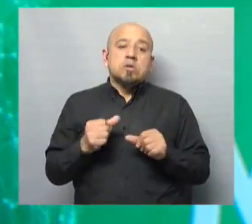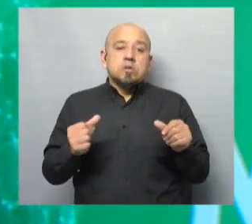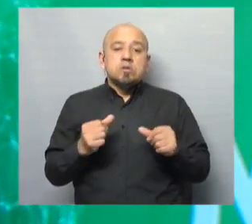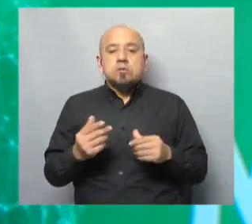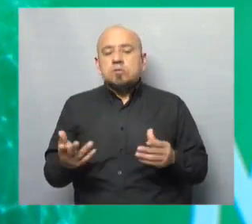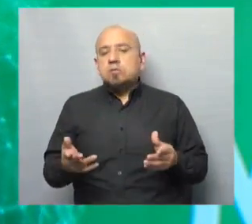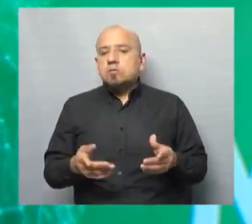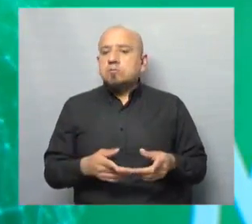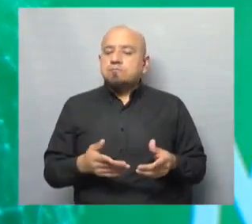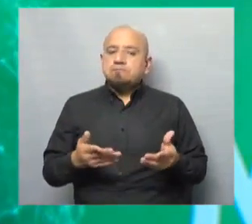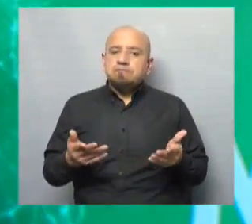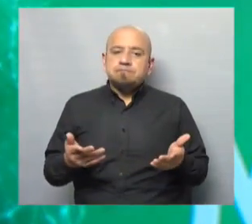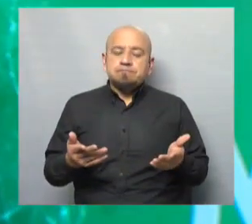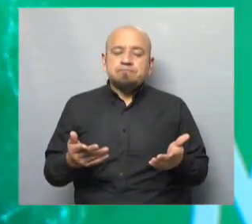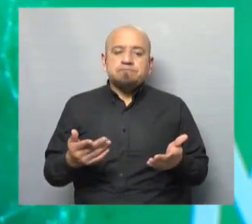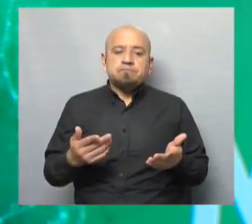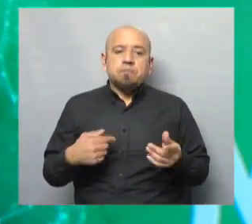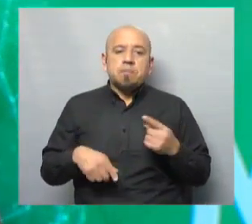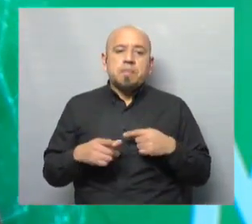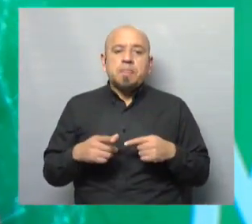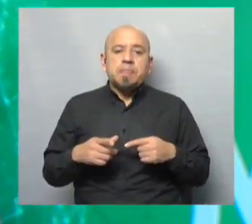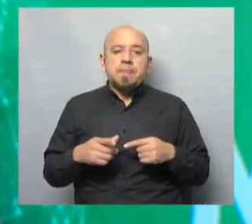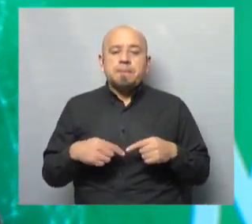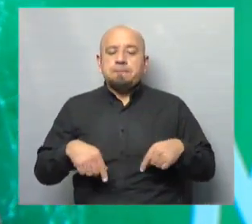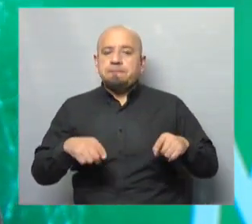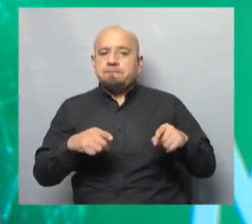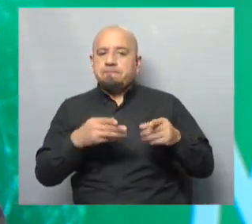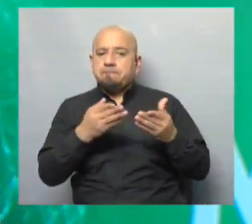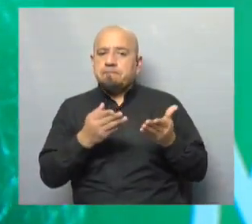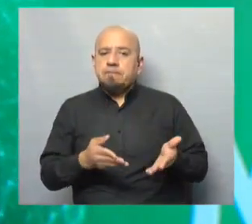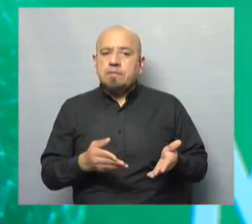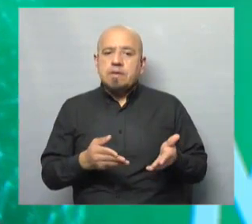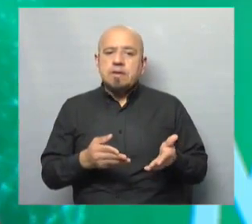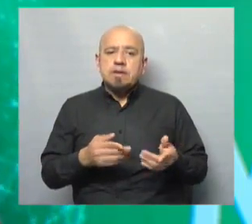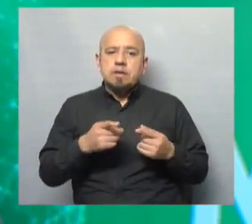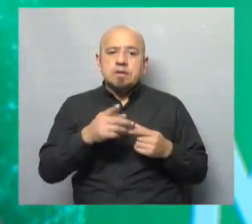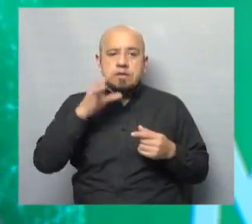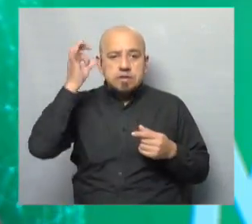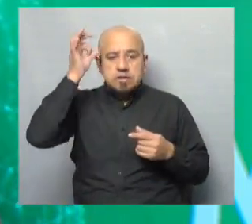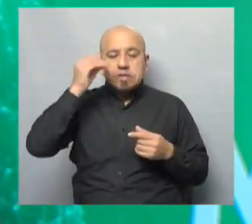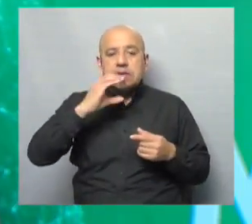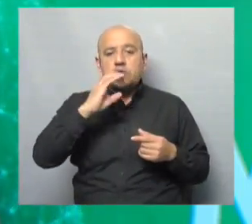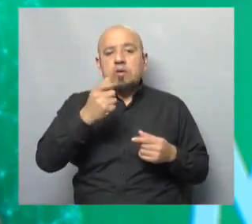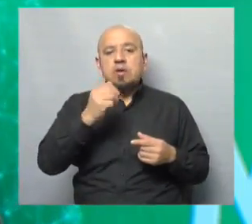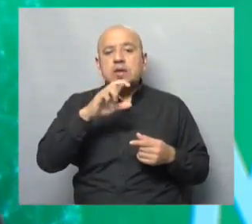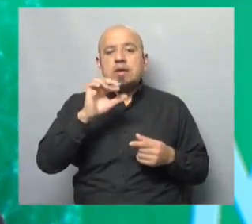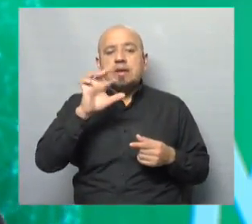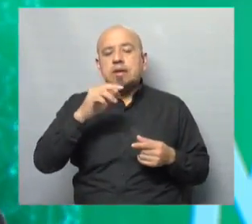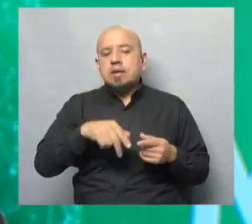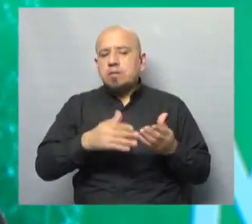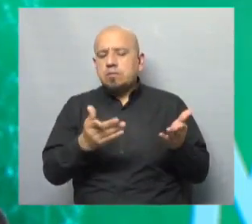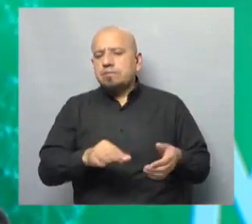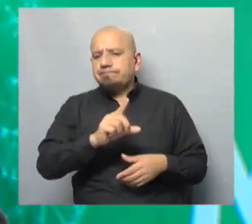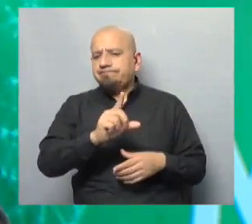ofensiva tratando de desacreditar al senador carrera porque senador carrera en